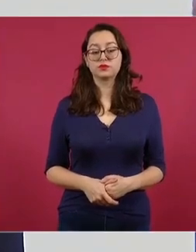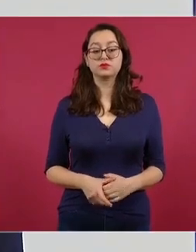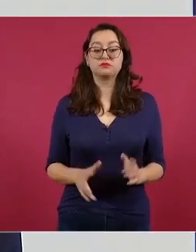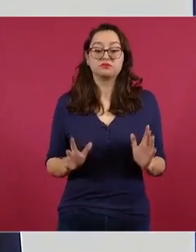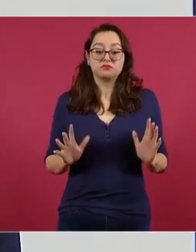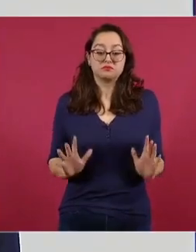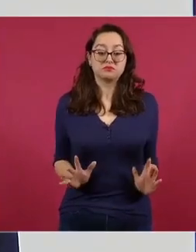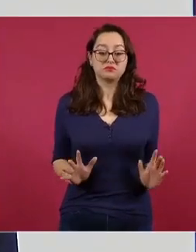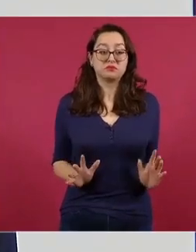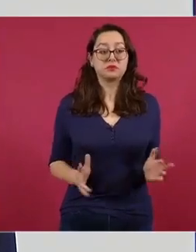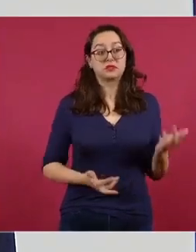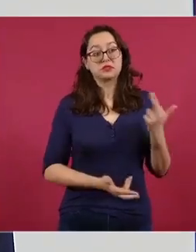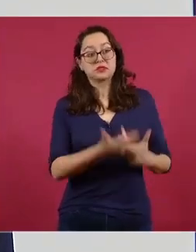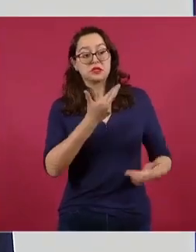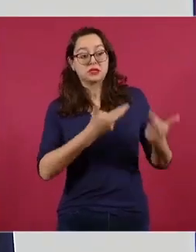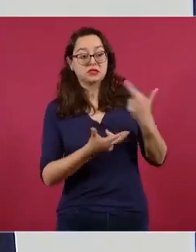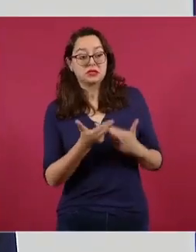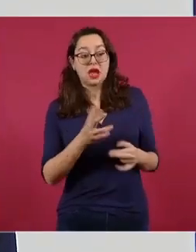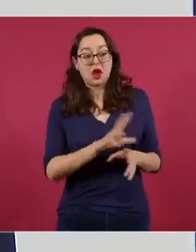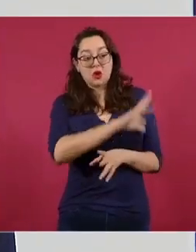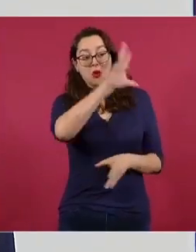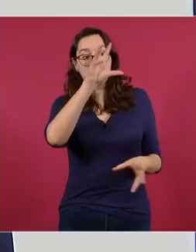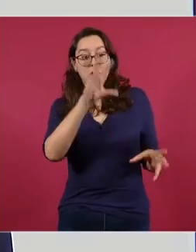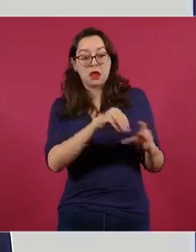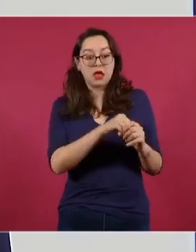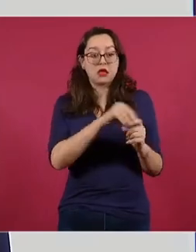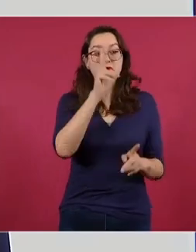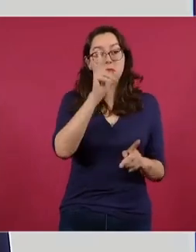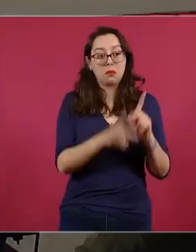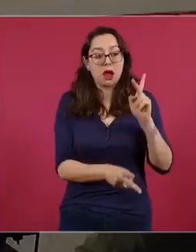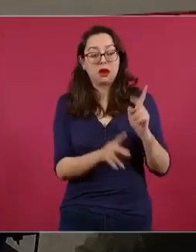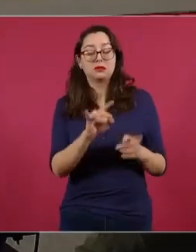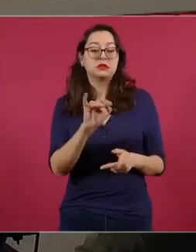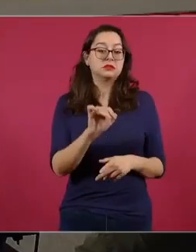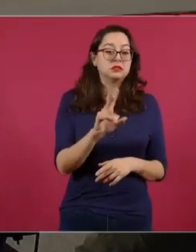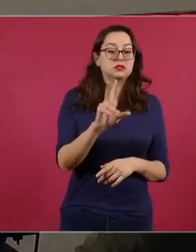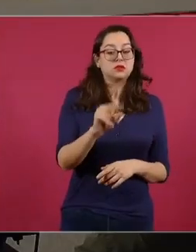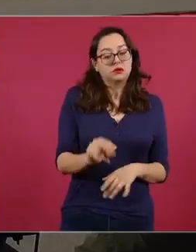juicio, lo que le robaron al pueblo de México